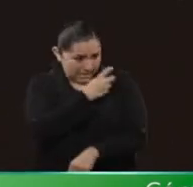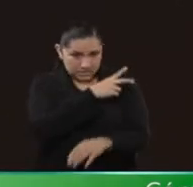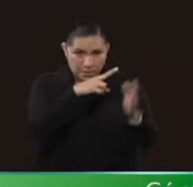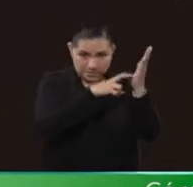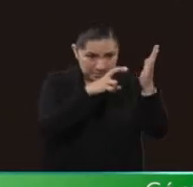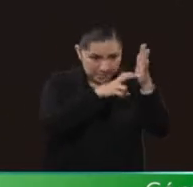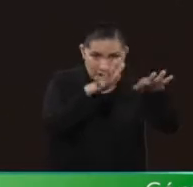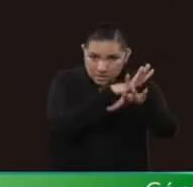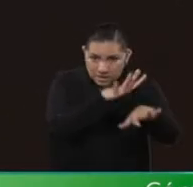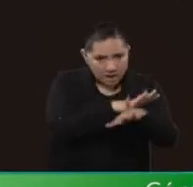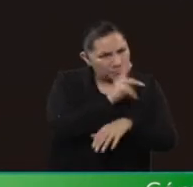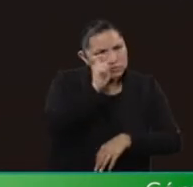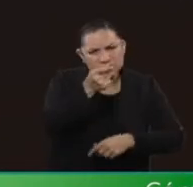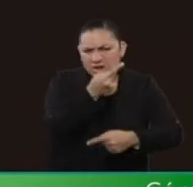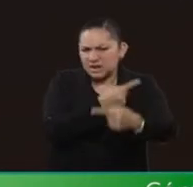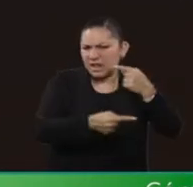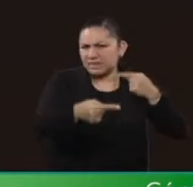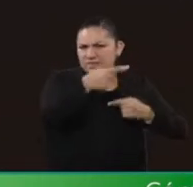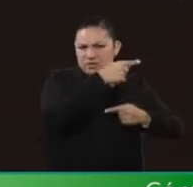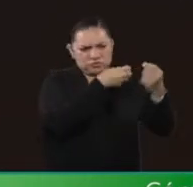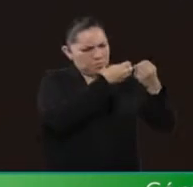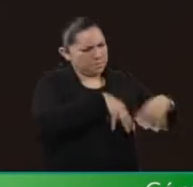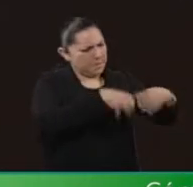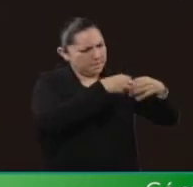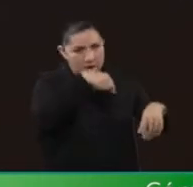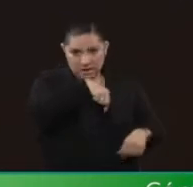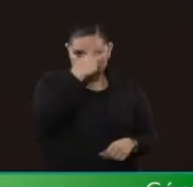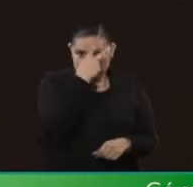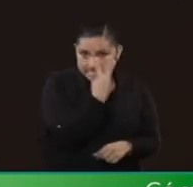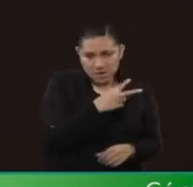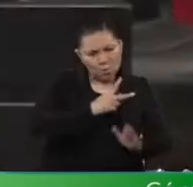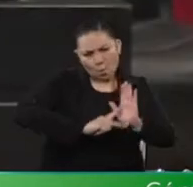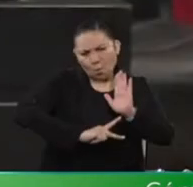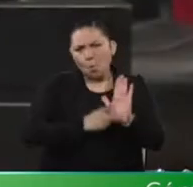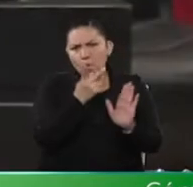vuelta a la jaula del autoritarismo. Es cuanto. Gracias, diputada.